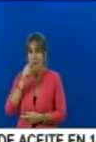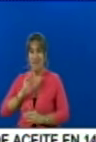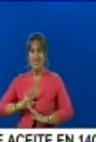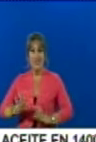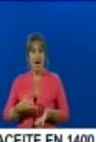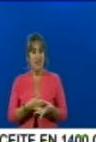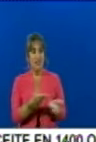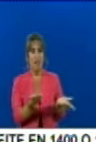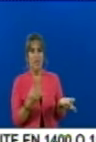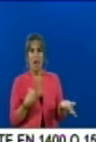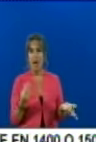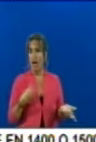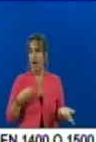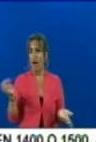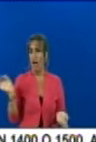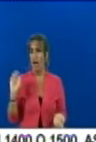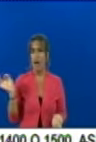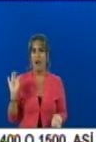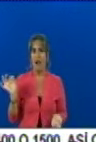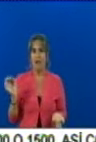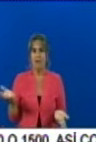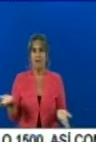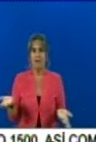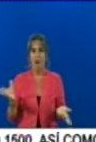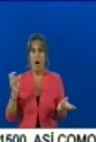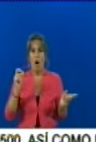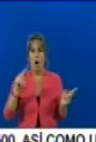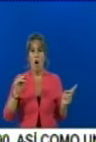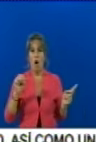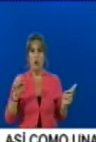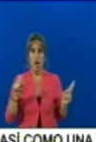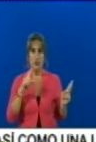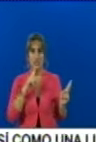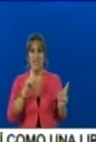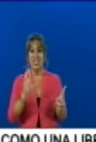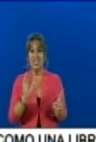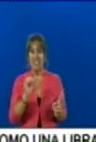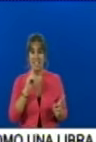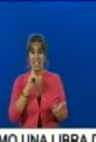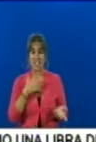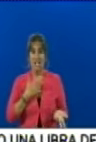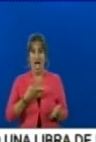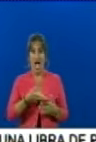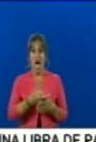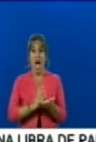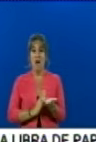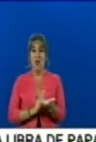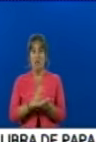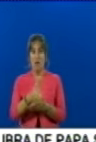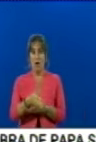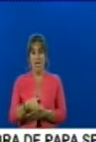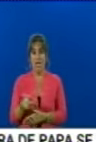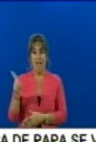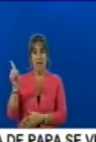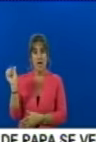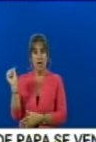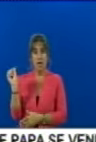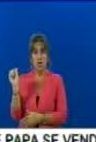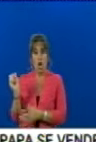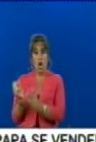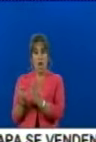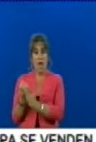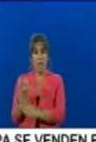había repartido, y otra persona, que es Onel Rivera Leliebre, dijo que en la bodega del aguacate de hierba de Guinea en Songo La